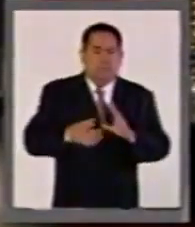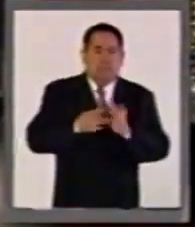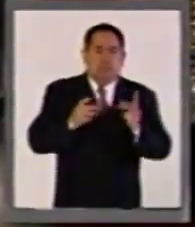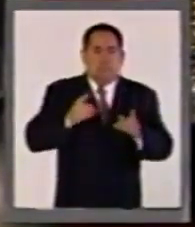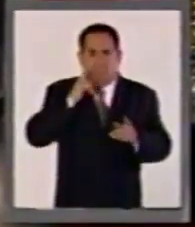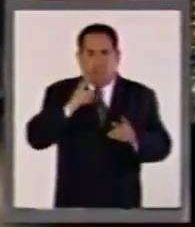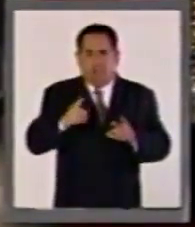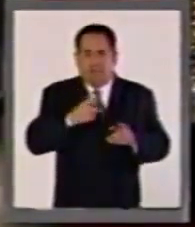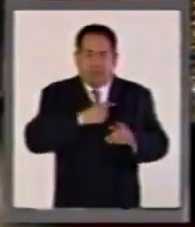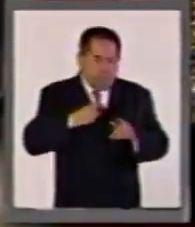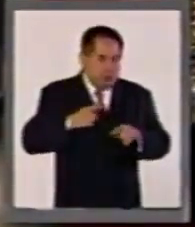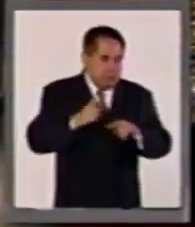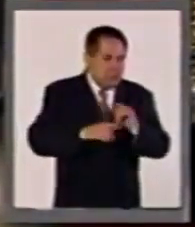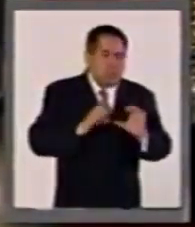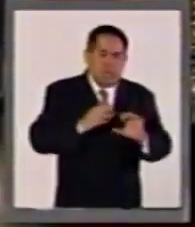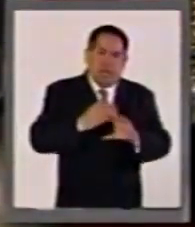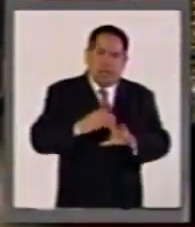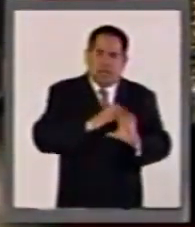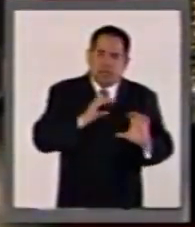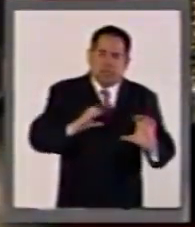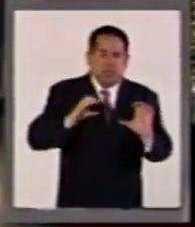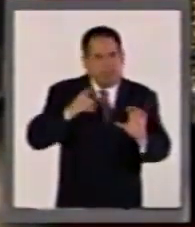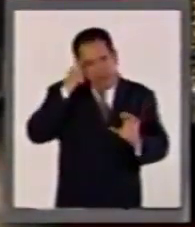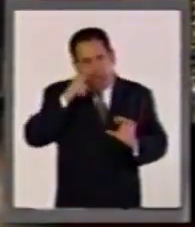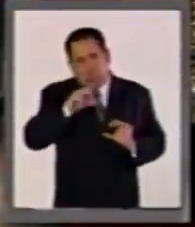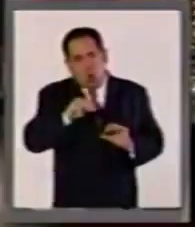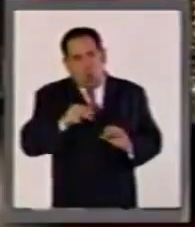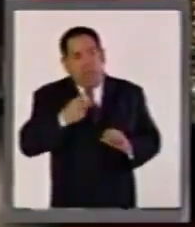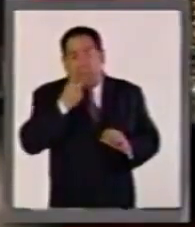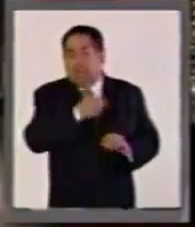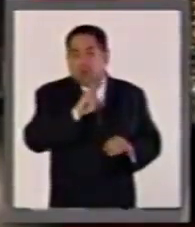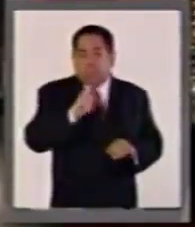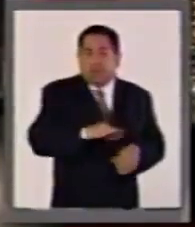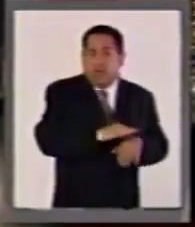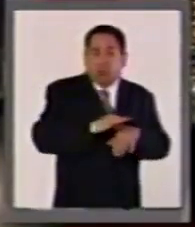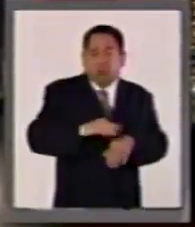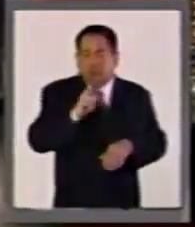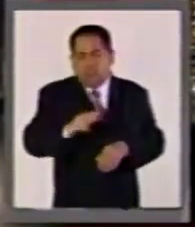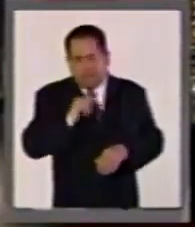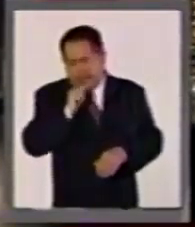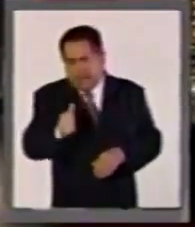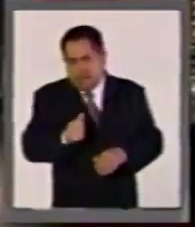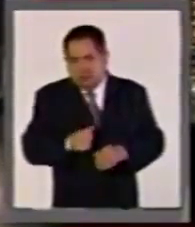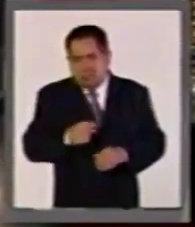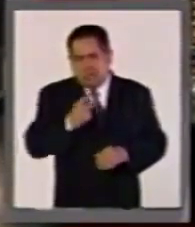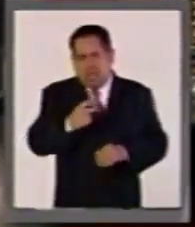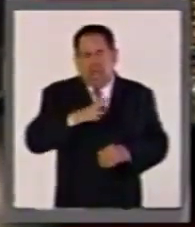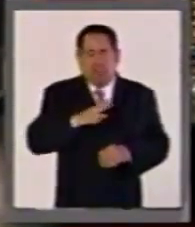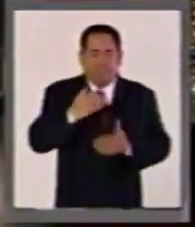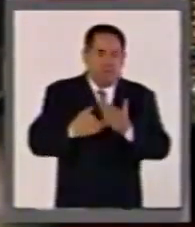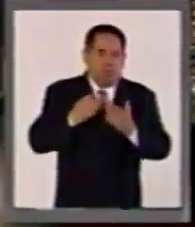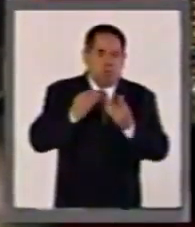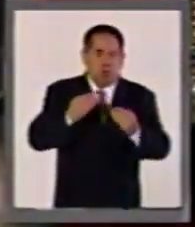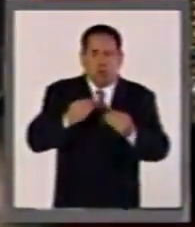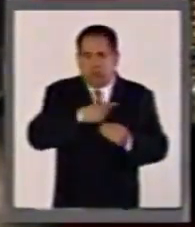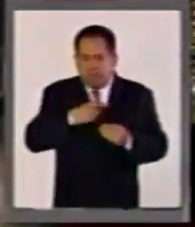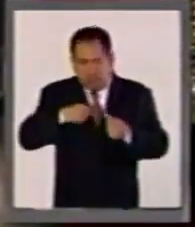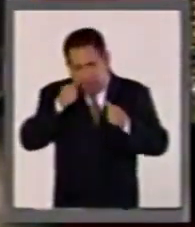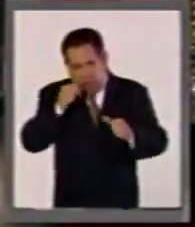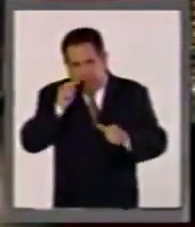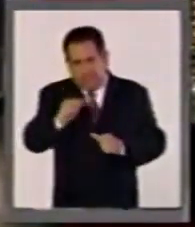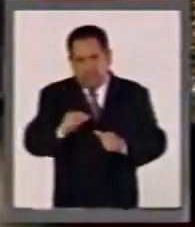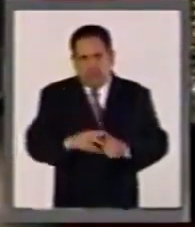además trabajar en la prevención para que este tipo de situaciones no pasen. Hay allí un pendiente que también se tiene que